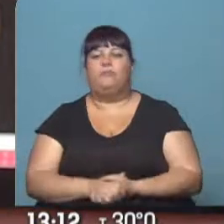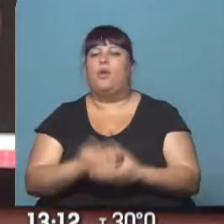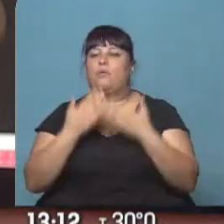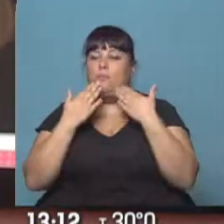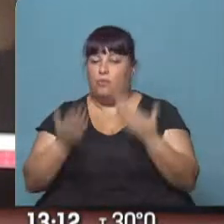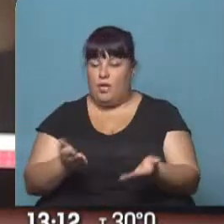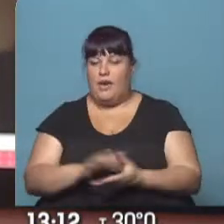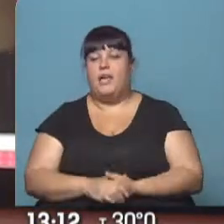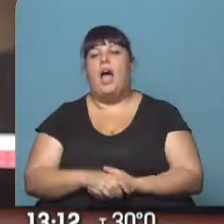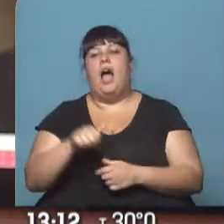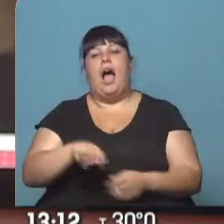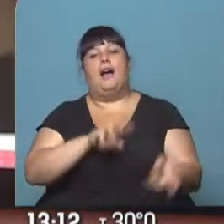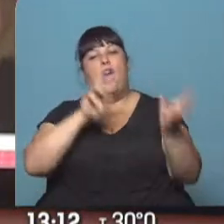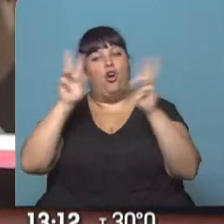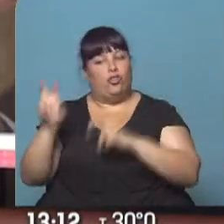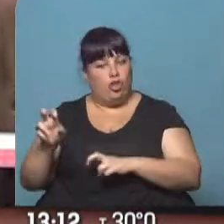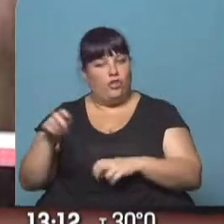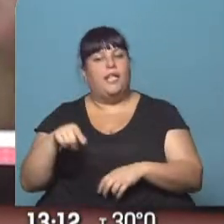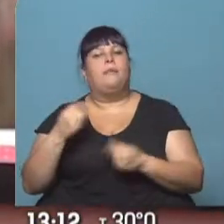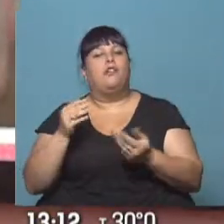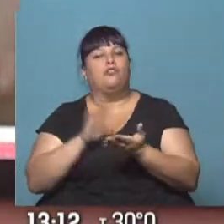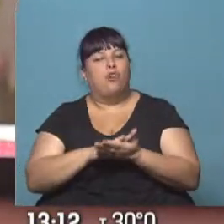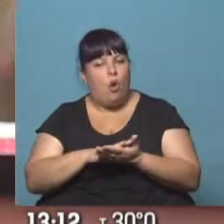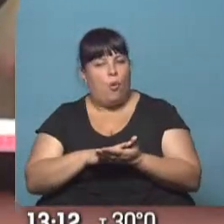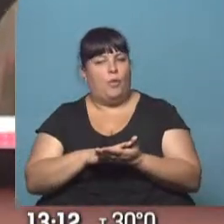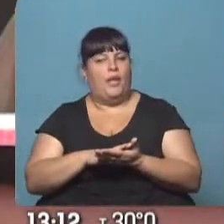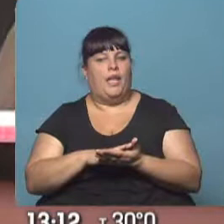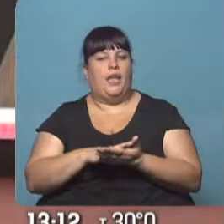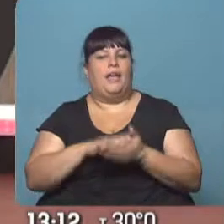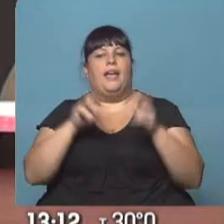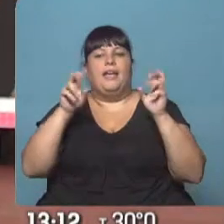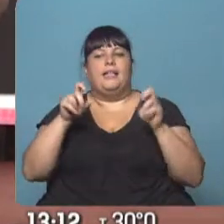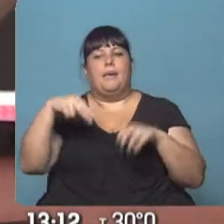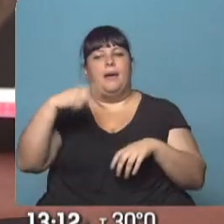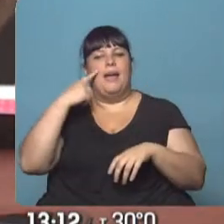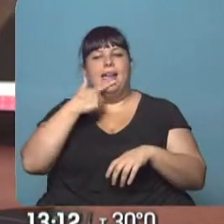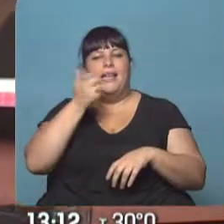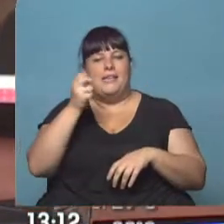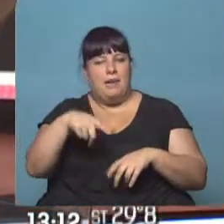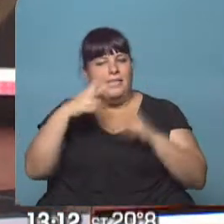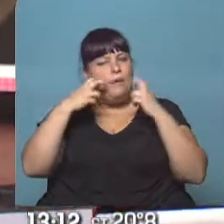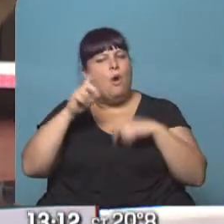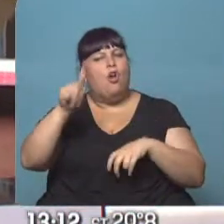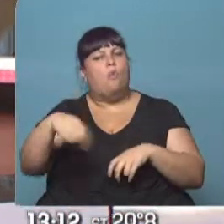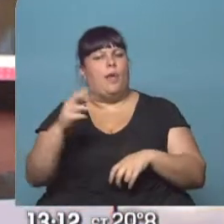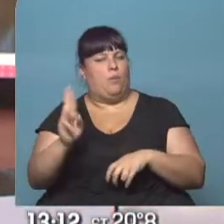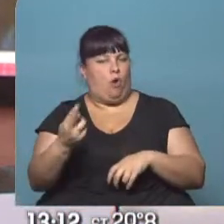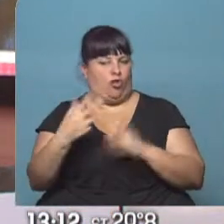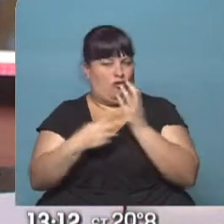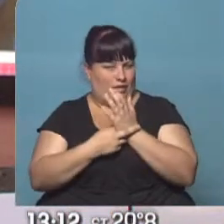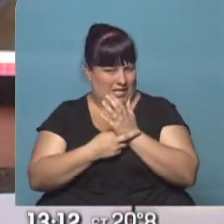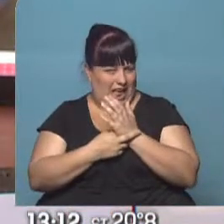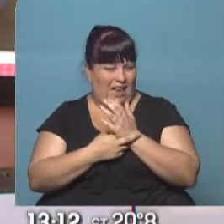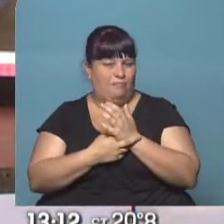Muchísimas gracias. Leila, vamos a cambiar de tema, nos vamos a ocupar de la causa Nisman, la que investiga la muerte del